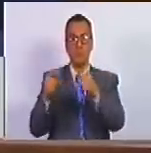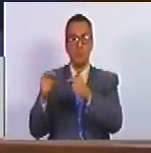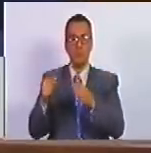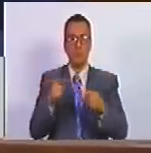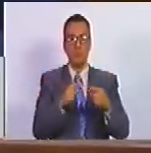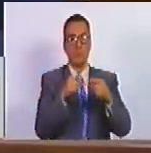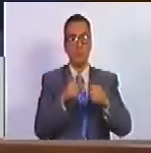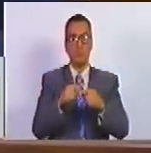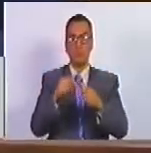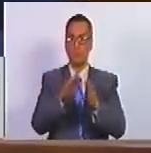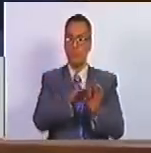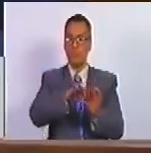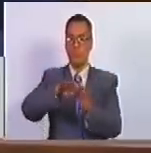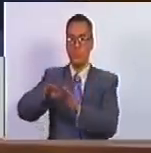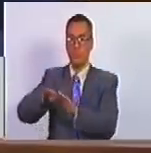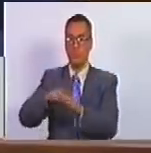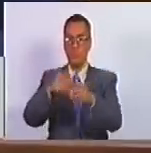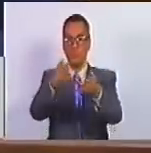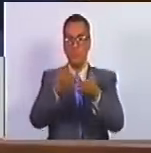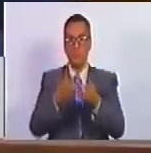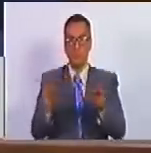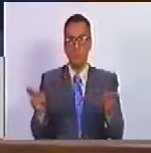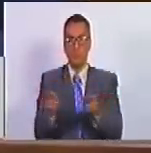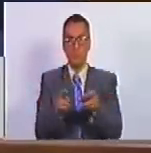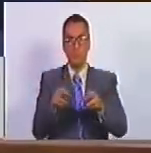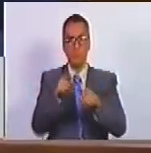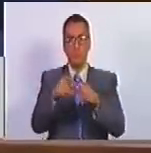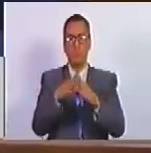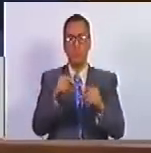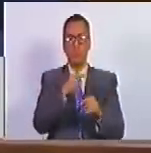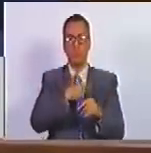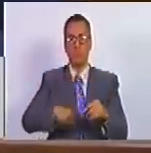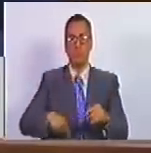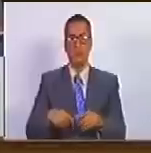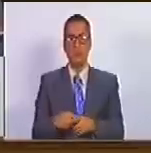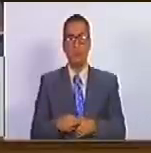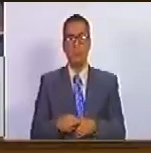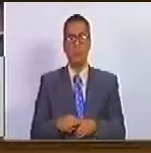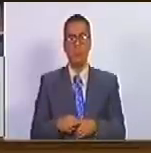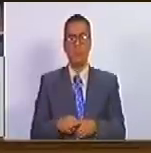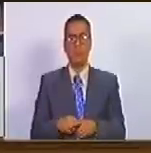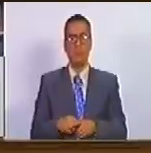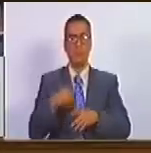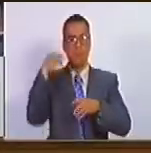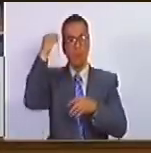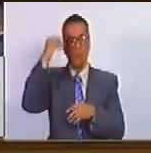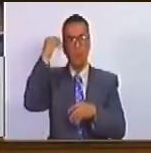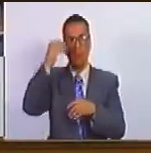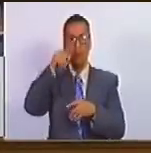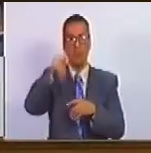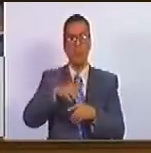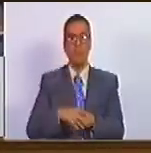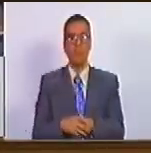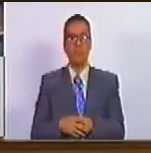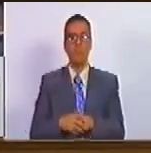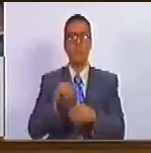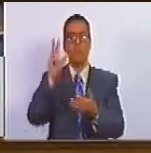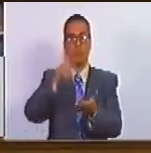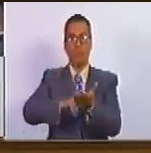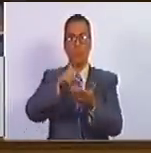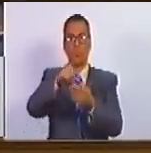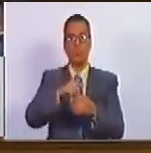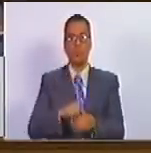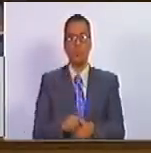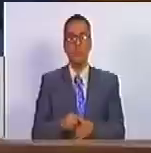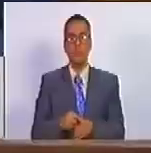económicas excluidas del régimen simplificado. Es todo, ciudadano presidente. En consideración el epígrafe. Aprobado.